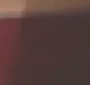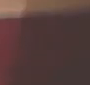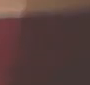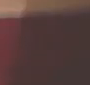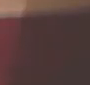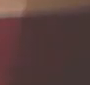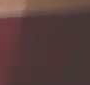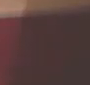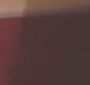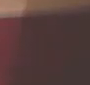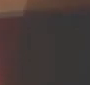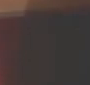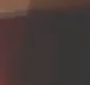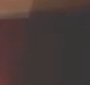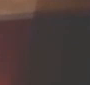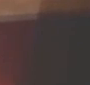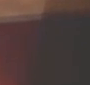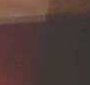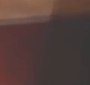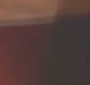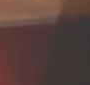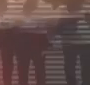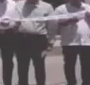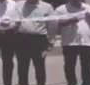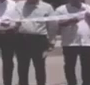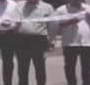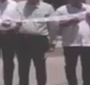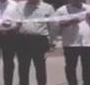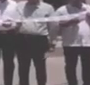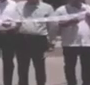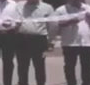Donde fomentamos nuestra identidad y creatividad artesanal.